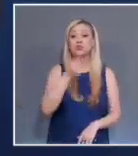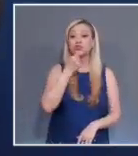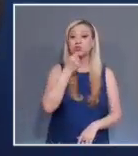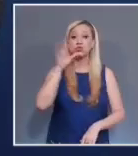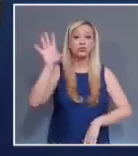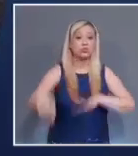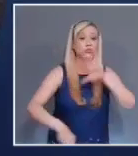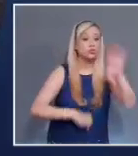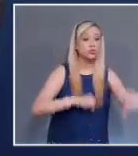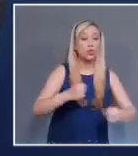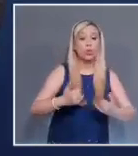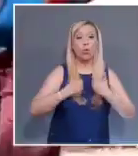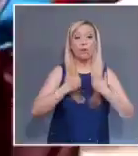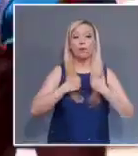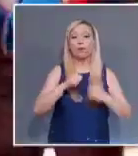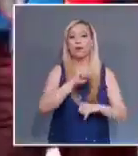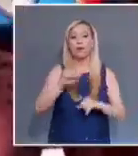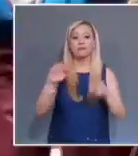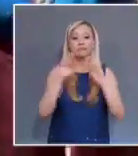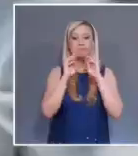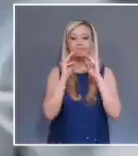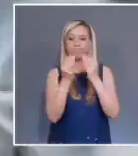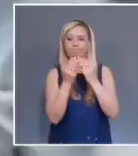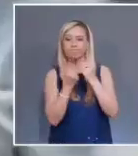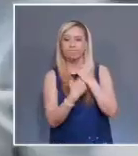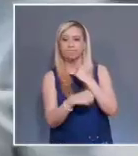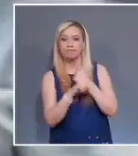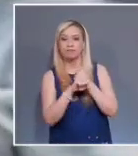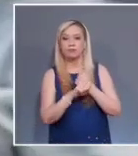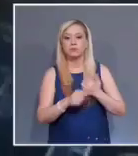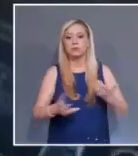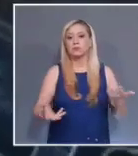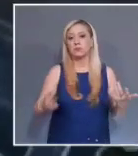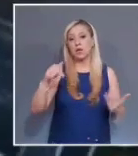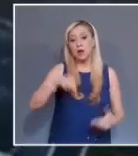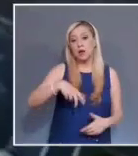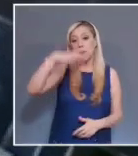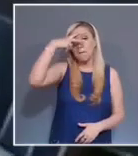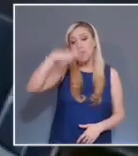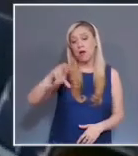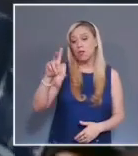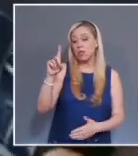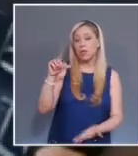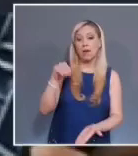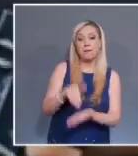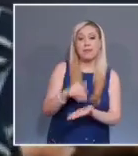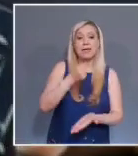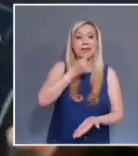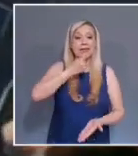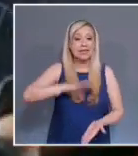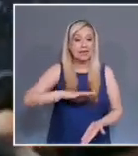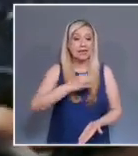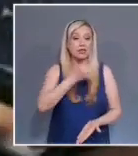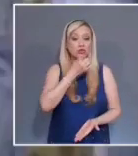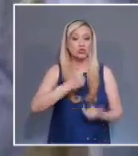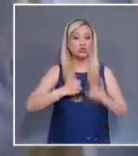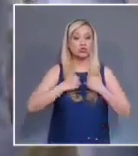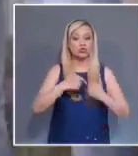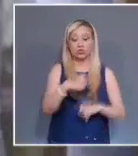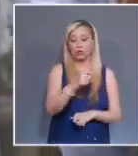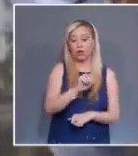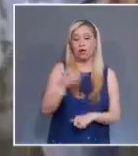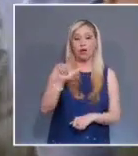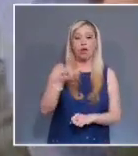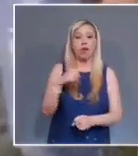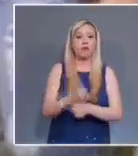crimen organizado. En México, alrededor de 30,000 niñas, niños y adolescentes están vinculados a actividades de la